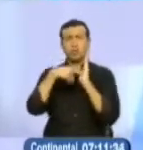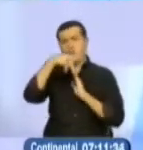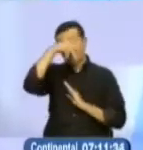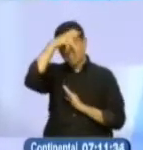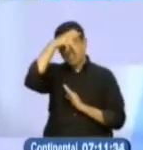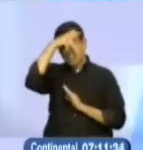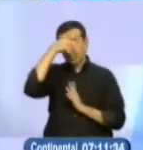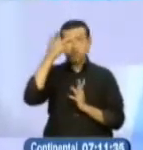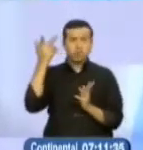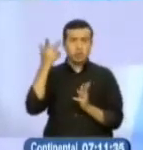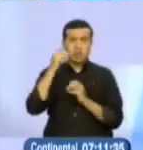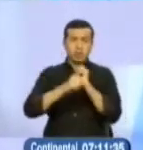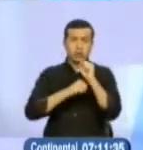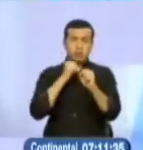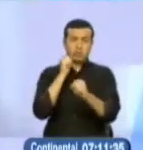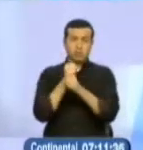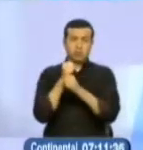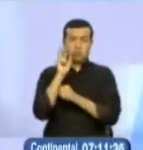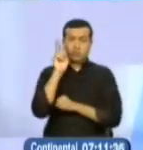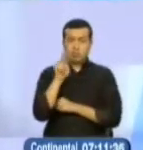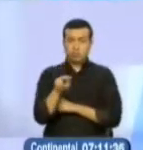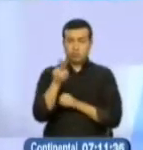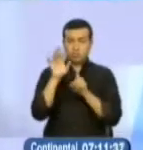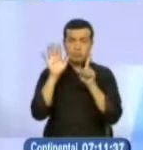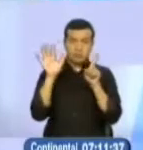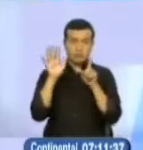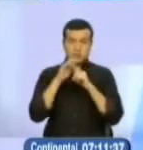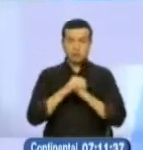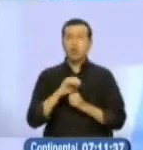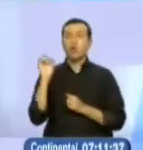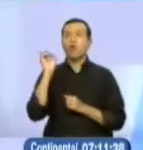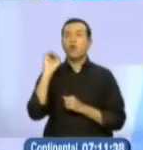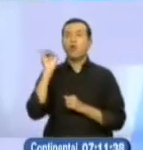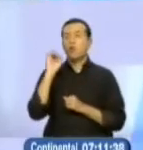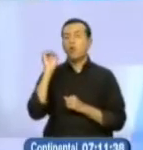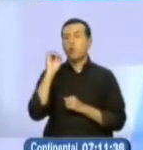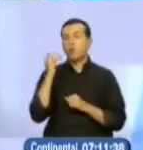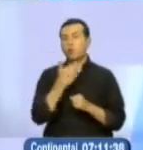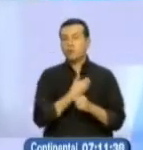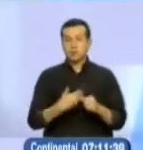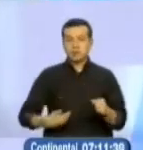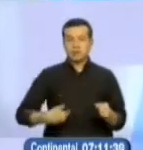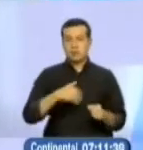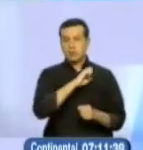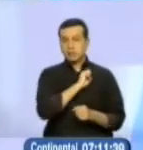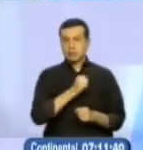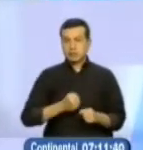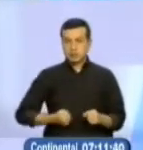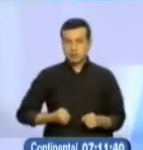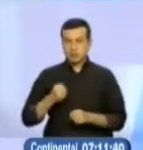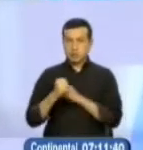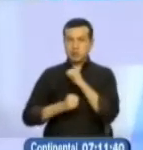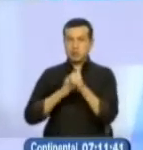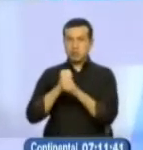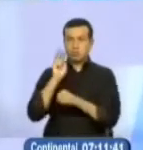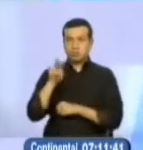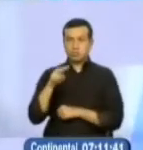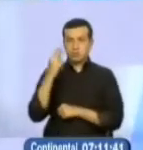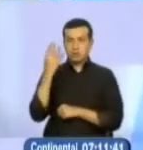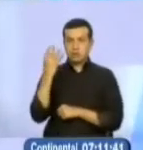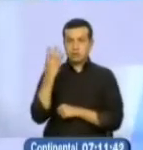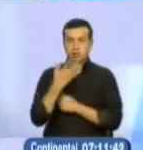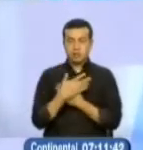del 2000 2006 o la presidencial salvadoreña de 2014